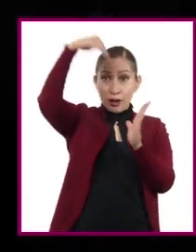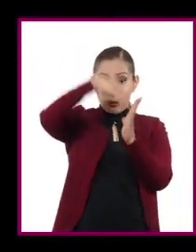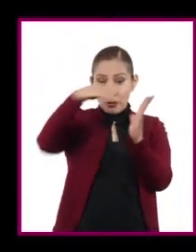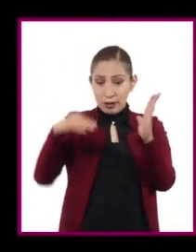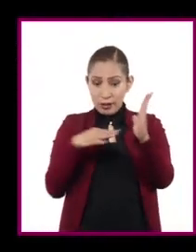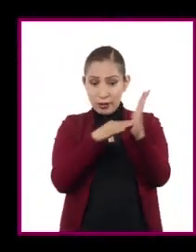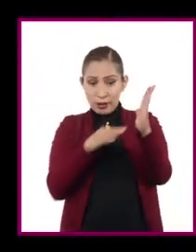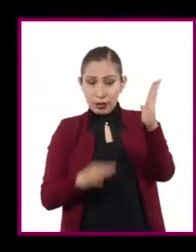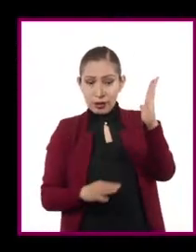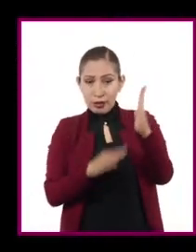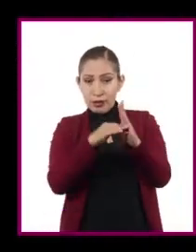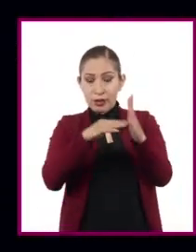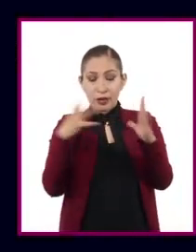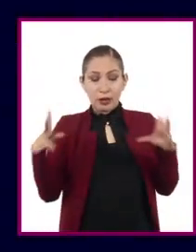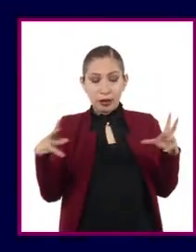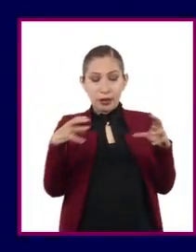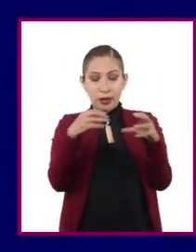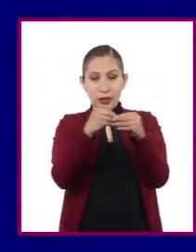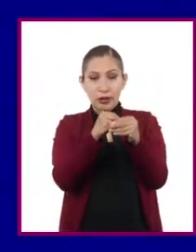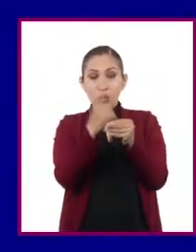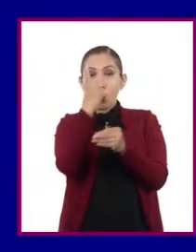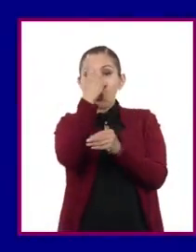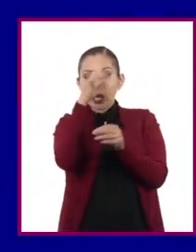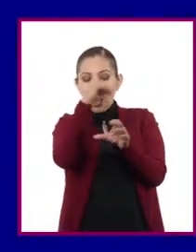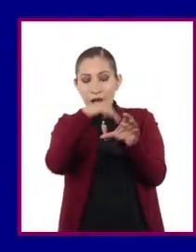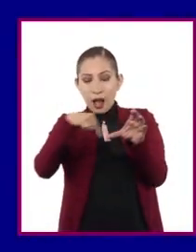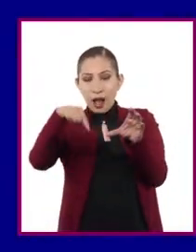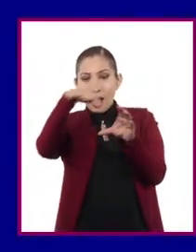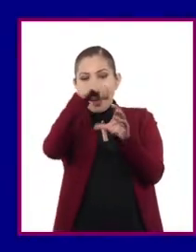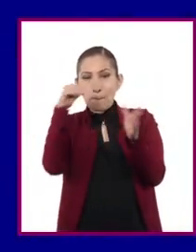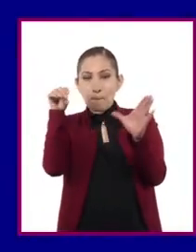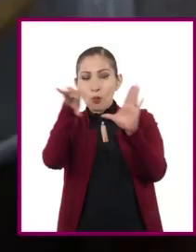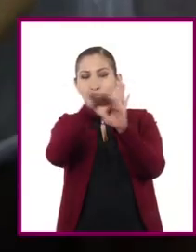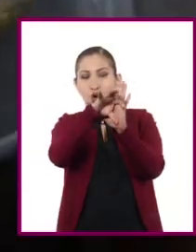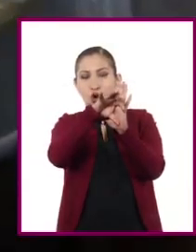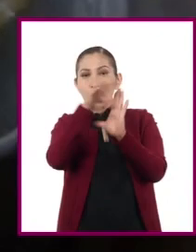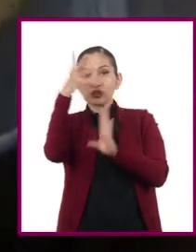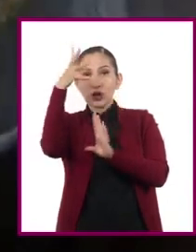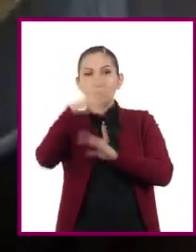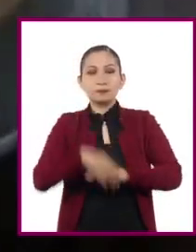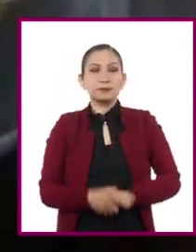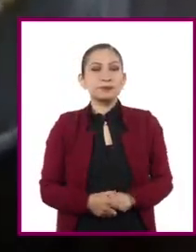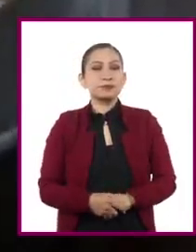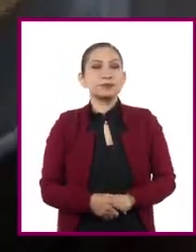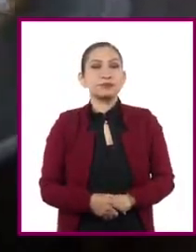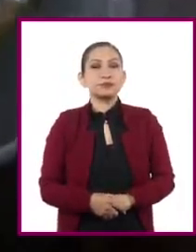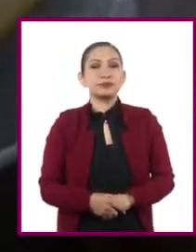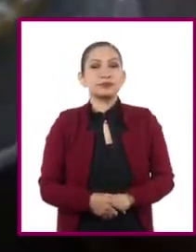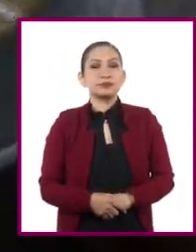misma región focal, formando una sola mancha solar.